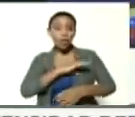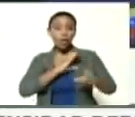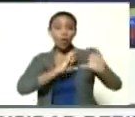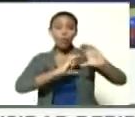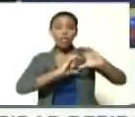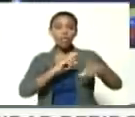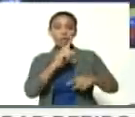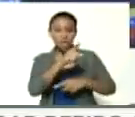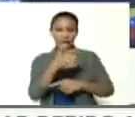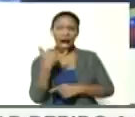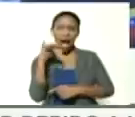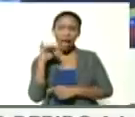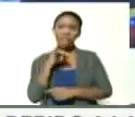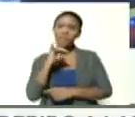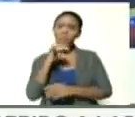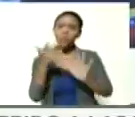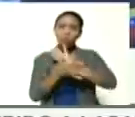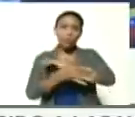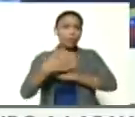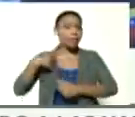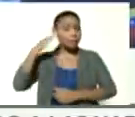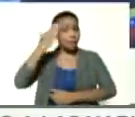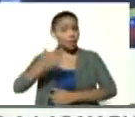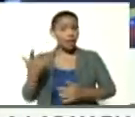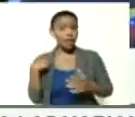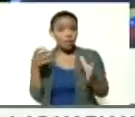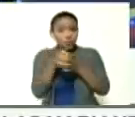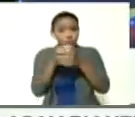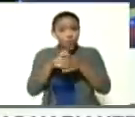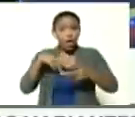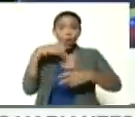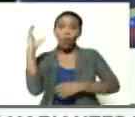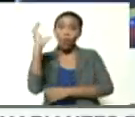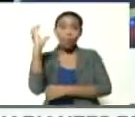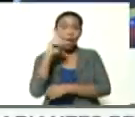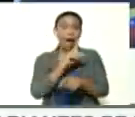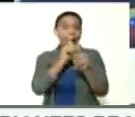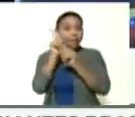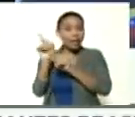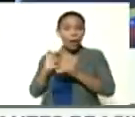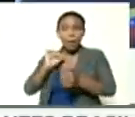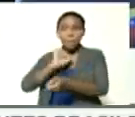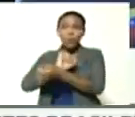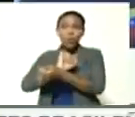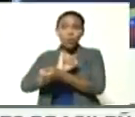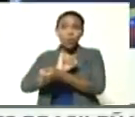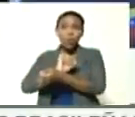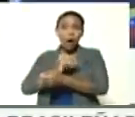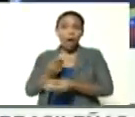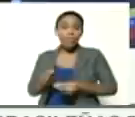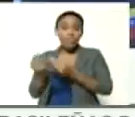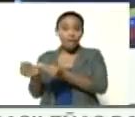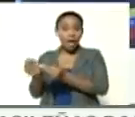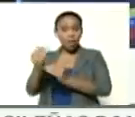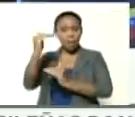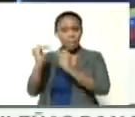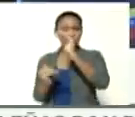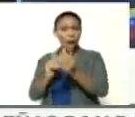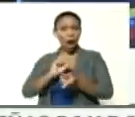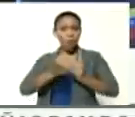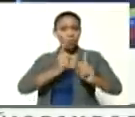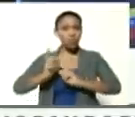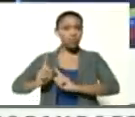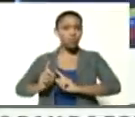tenido alguna información que las Fuerzas Armadas de Colombia hayan capturado, hayan dado de baja,